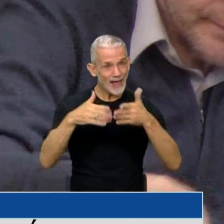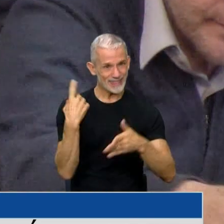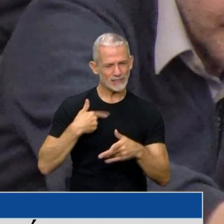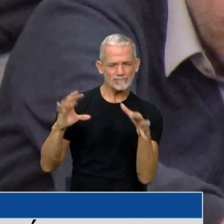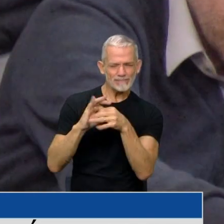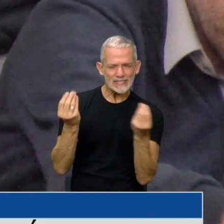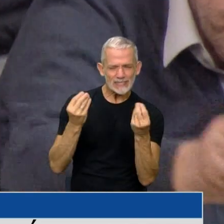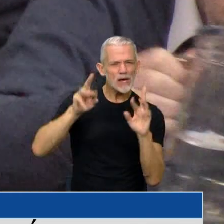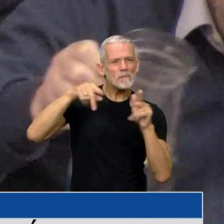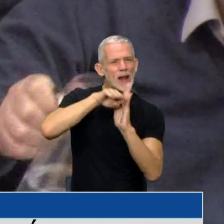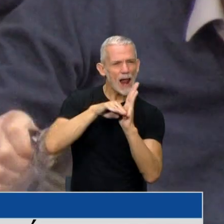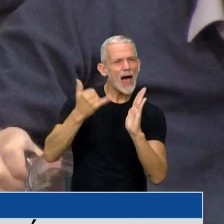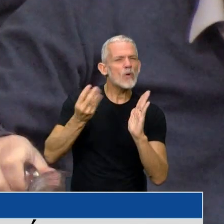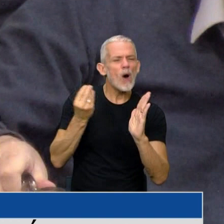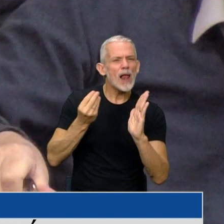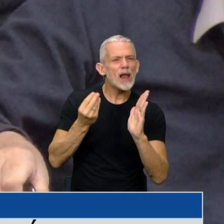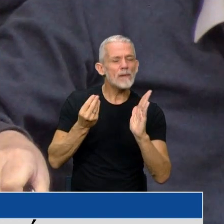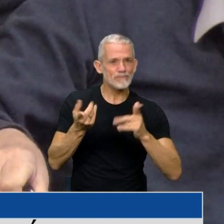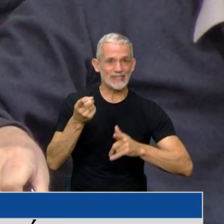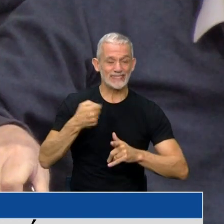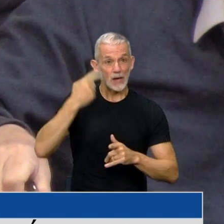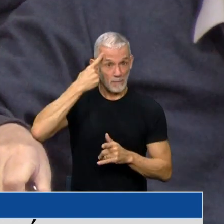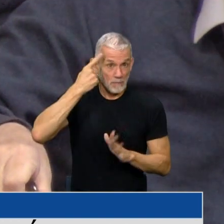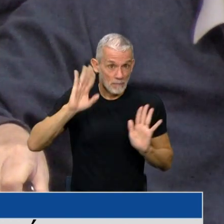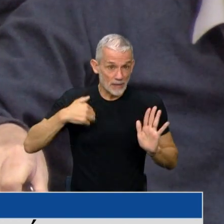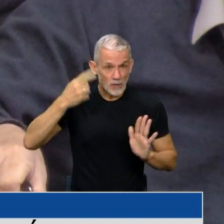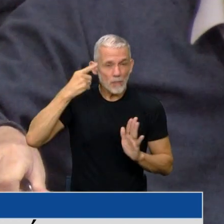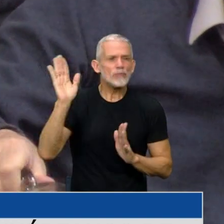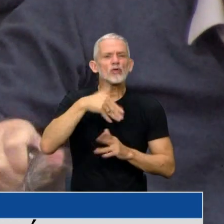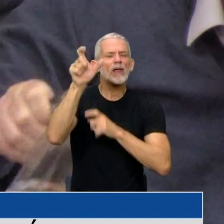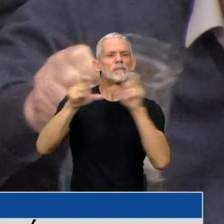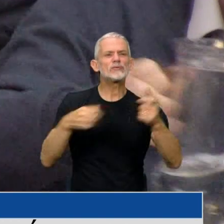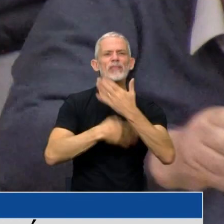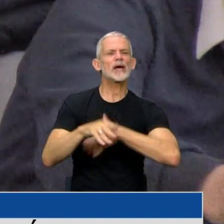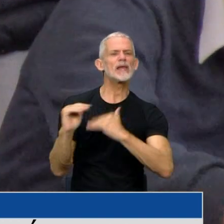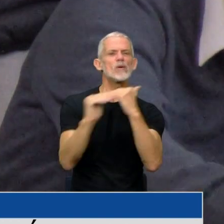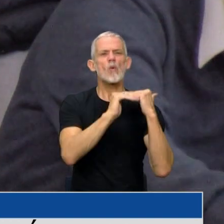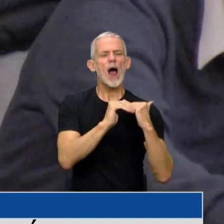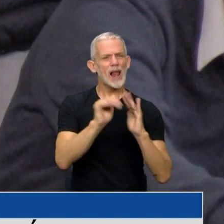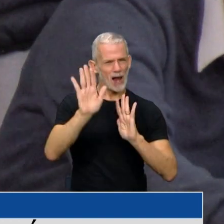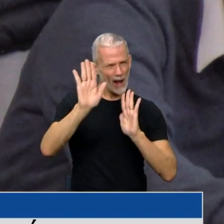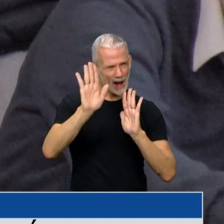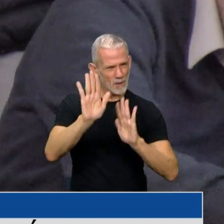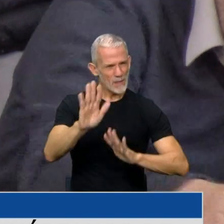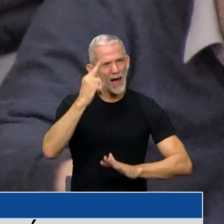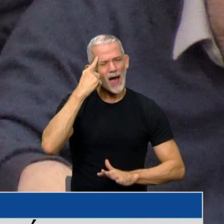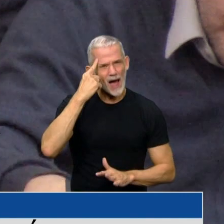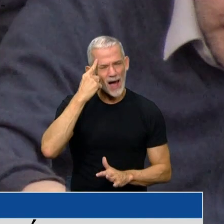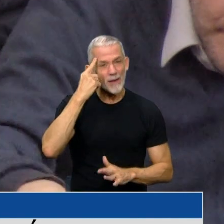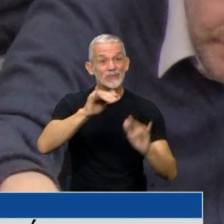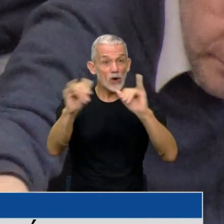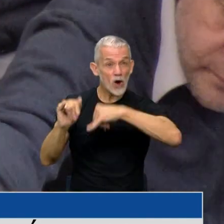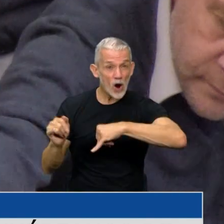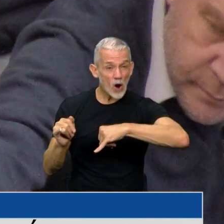empezamos a ver cuáles eran las políticas que teníamos. Y nosotros al principio lo hicimos para todas las personas con discapacidad y después nos dimos cuenta que realmente